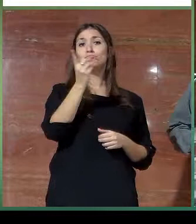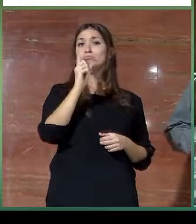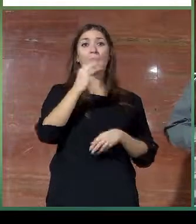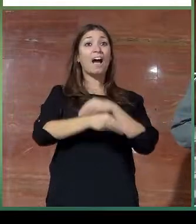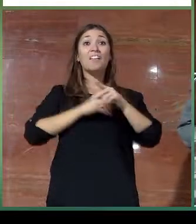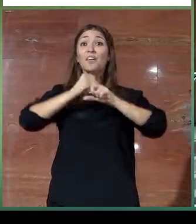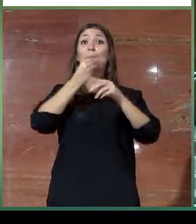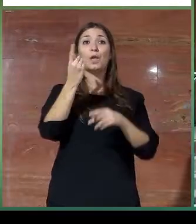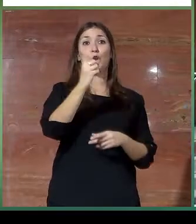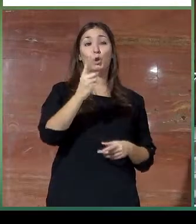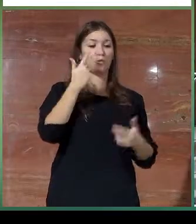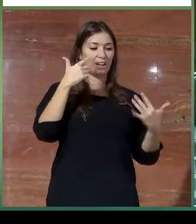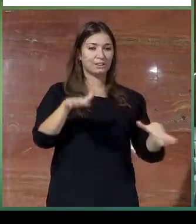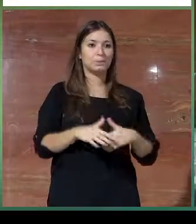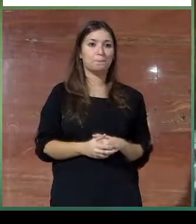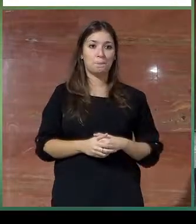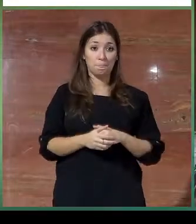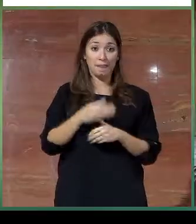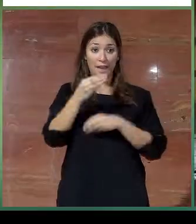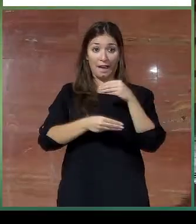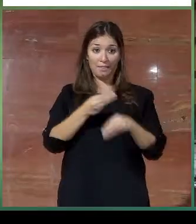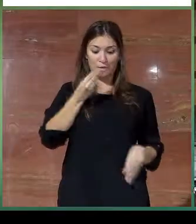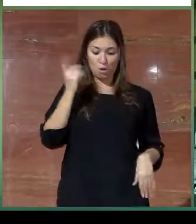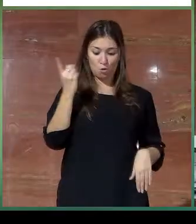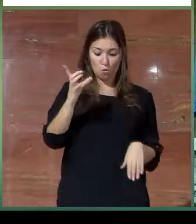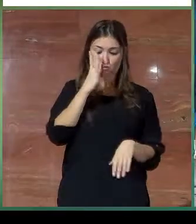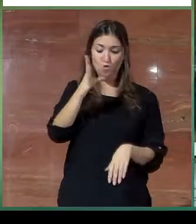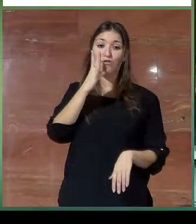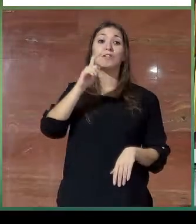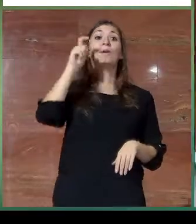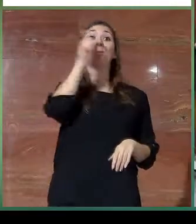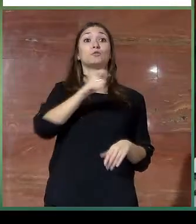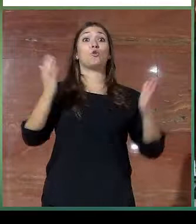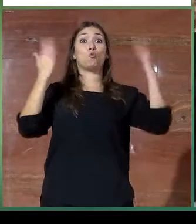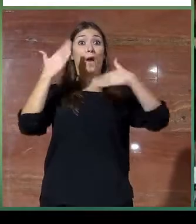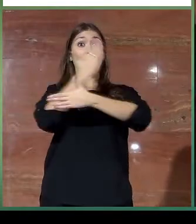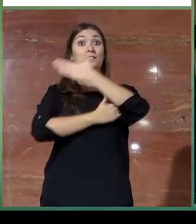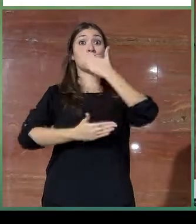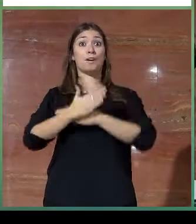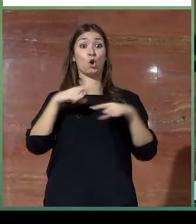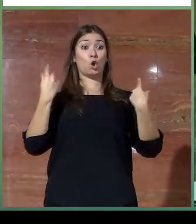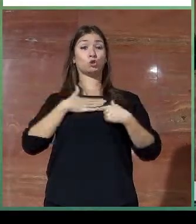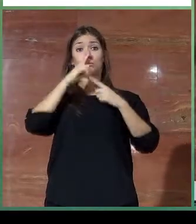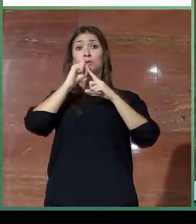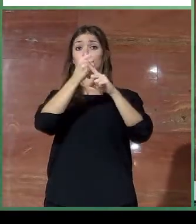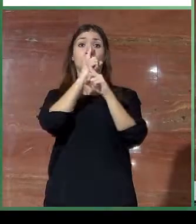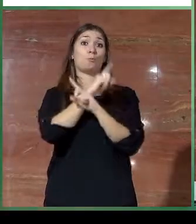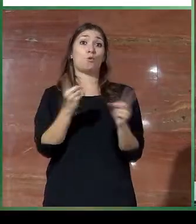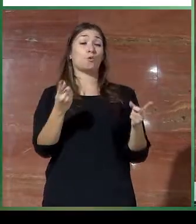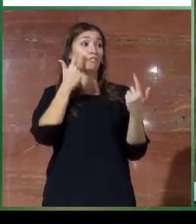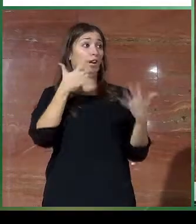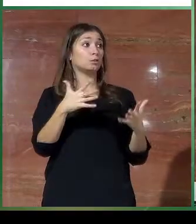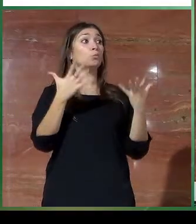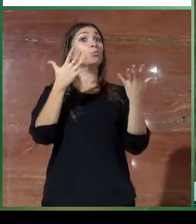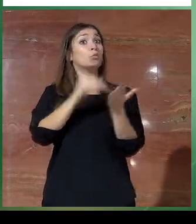La presión. Pero no están haciendo la presión porque las personas sin discapacidad tampoco estamos haciendo presión. Porque muchas